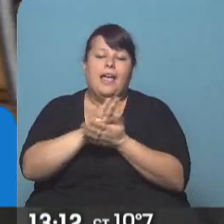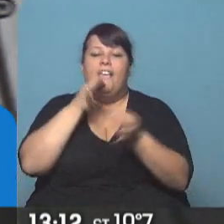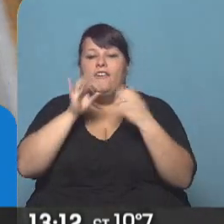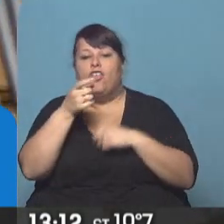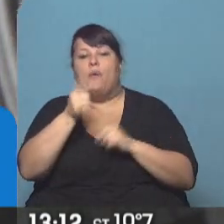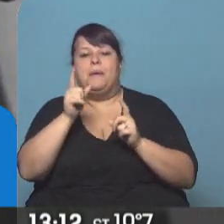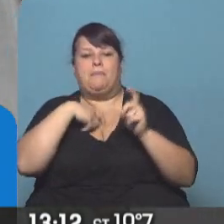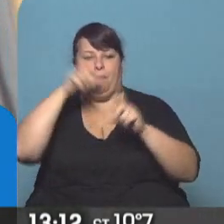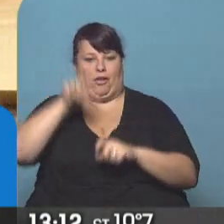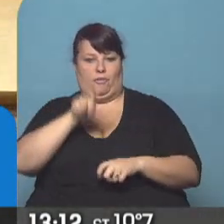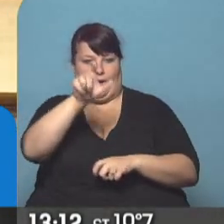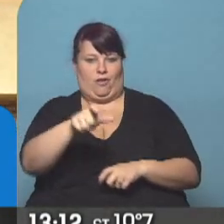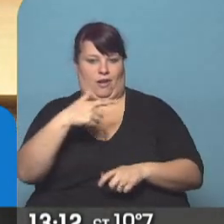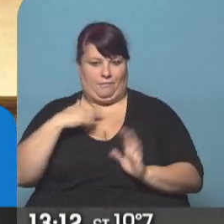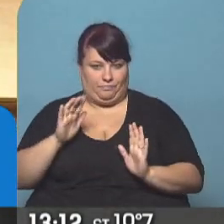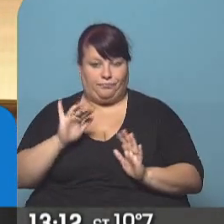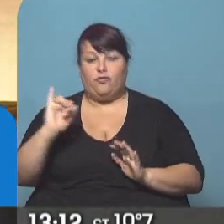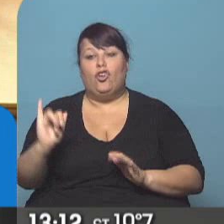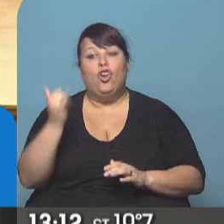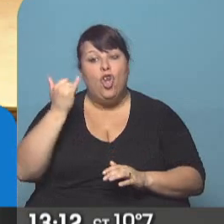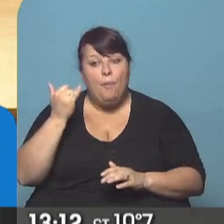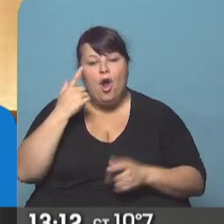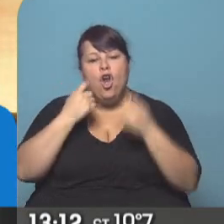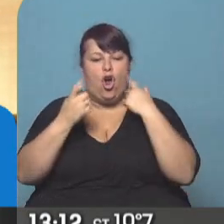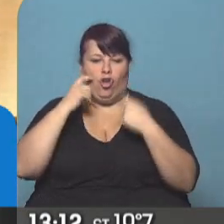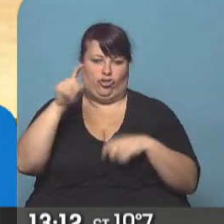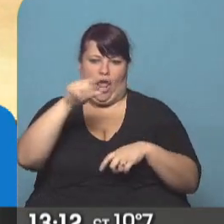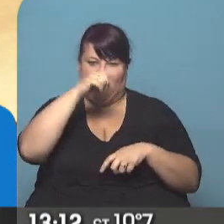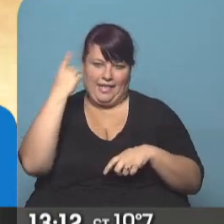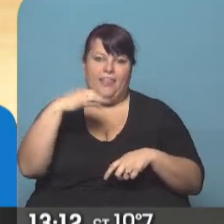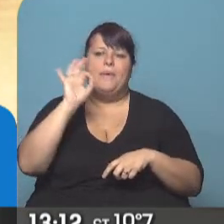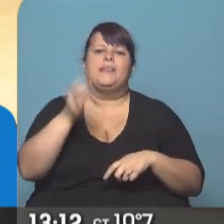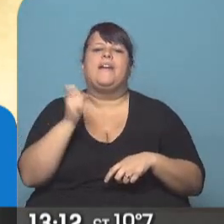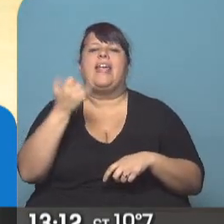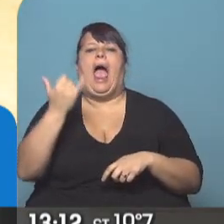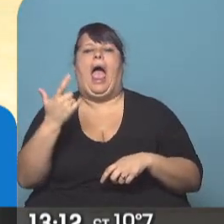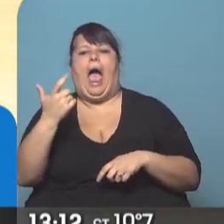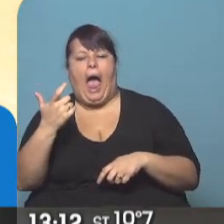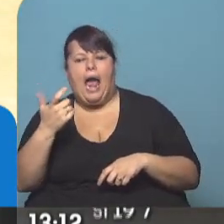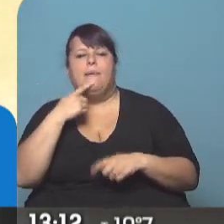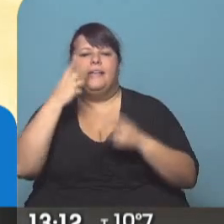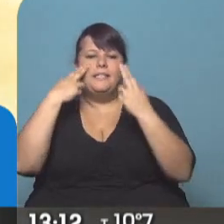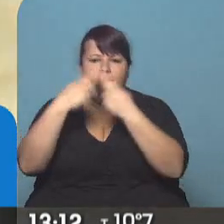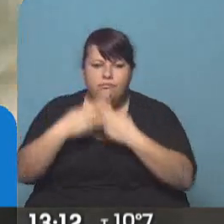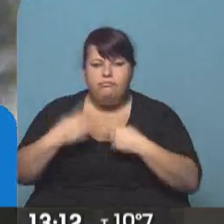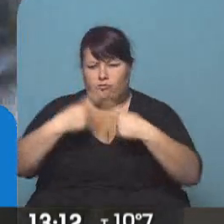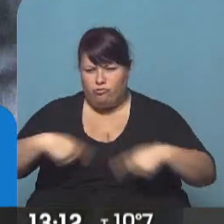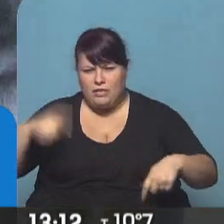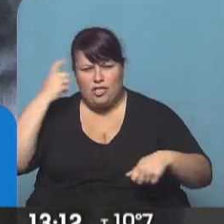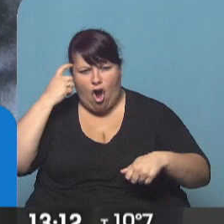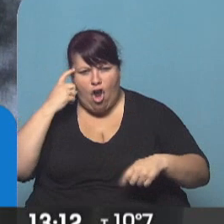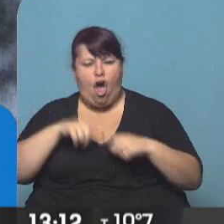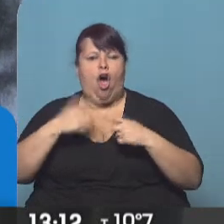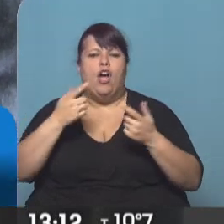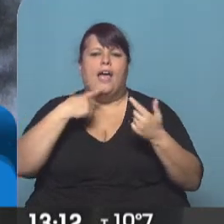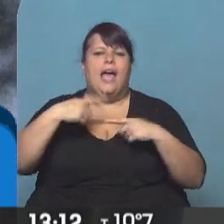los legítimos usuarios. Lo ideal es que haya un control del Estado, que sepa quién tiene un arma, que se le hayan hecho los recaudos psicológicos y